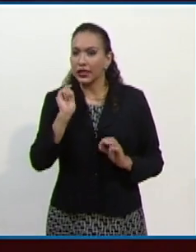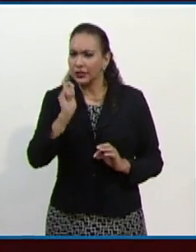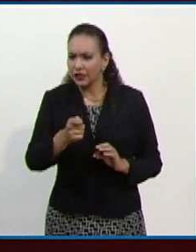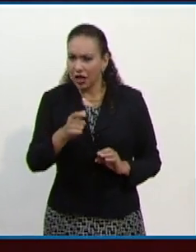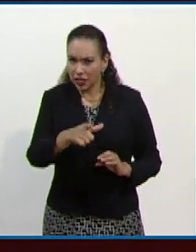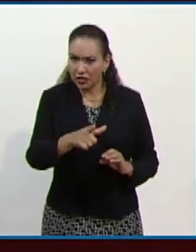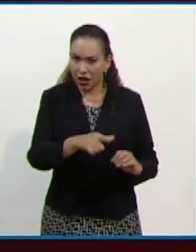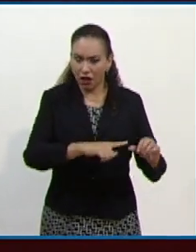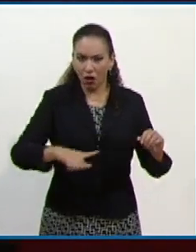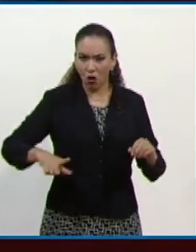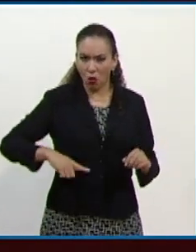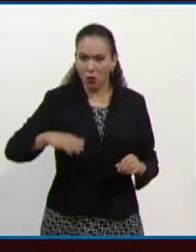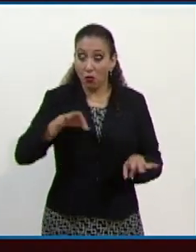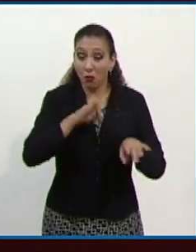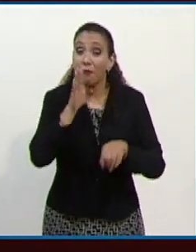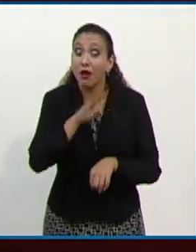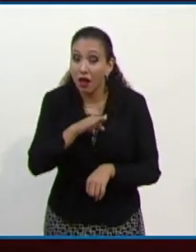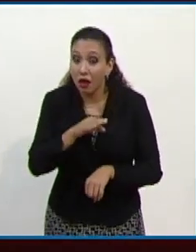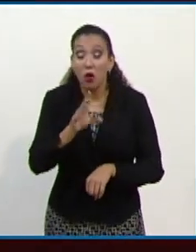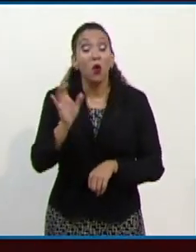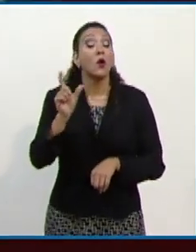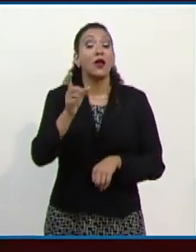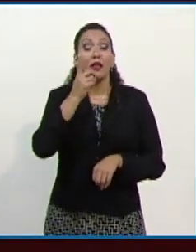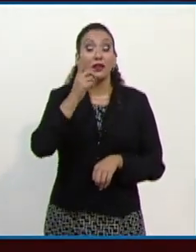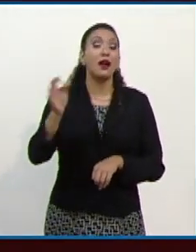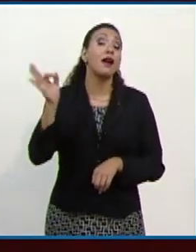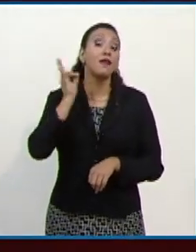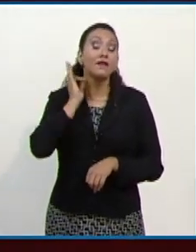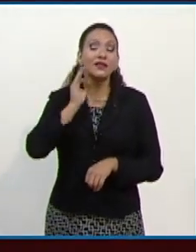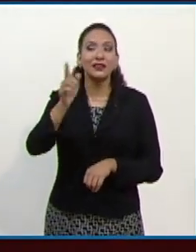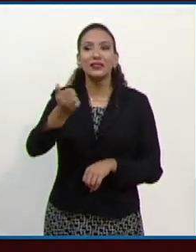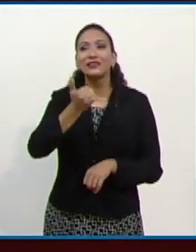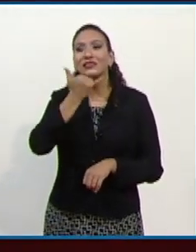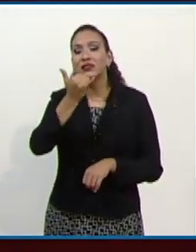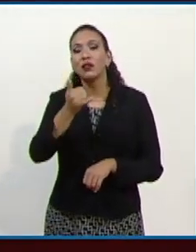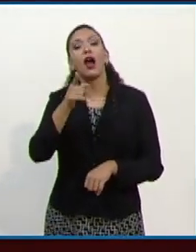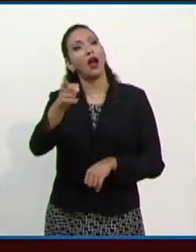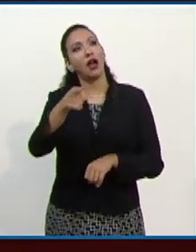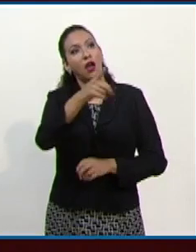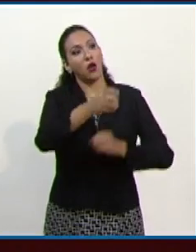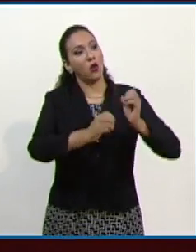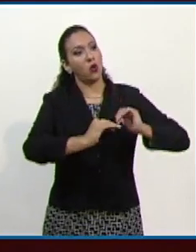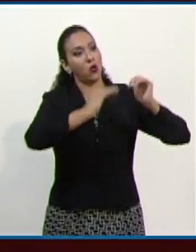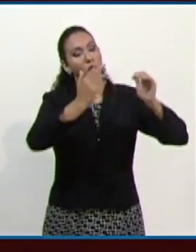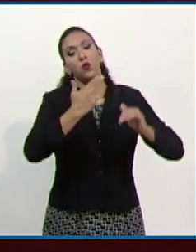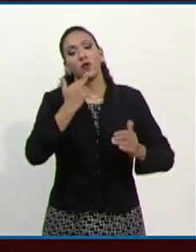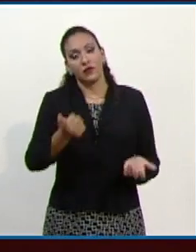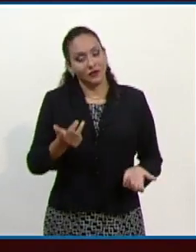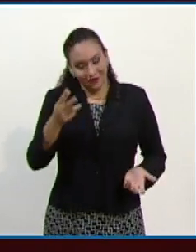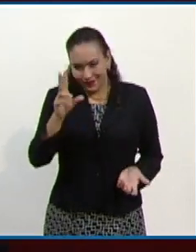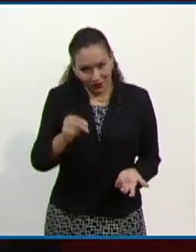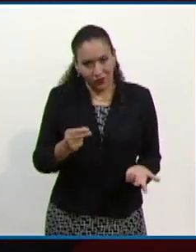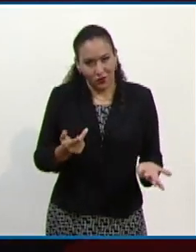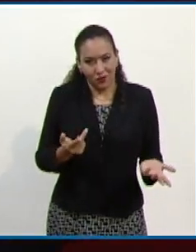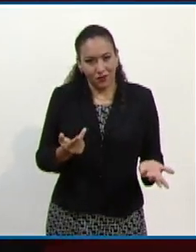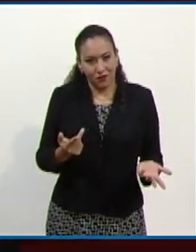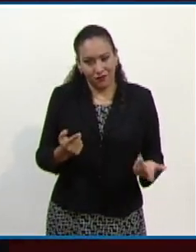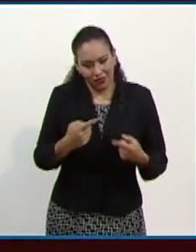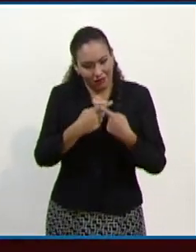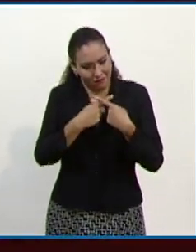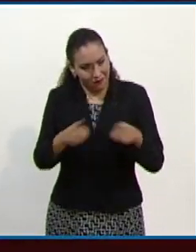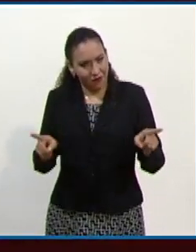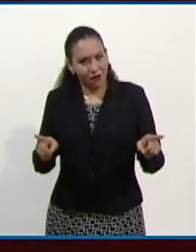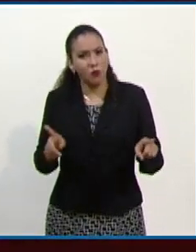fiscalía no hace su trabajo, pues por eso la Suprema Corte de Justicia no sirve. No, hay que decir la verdad. Y el